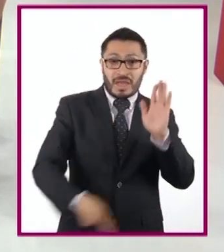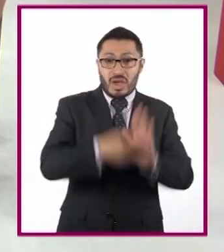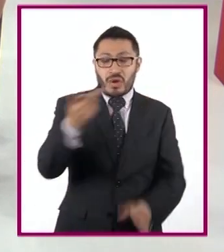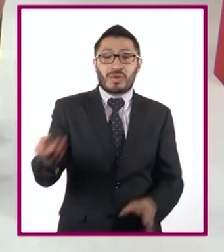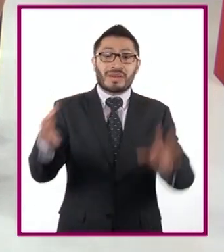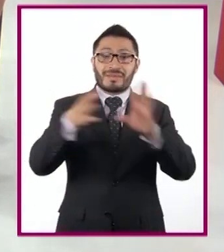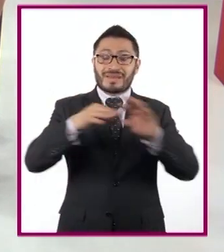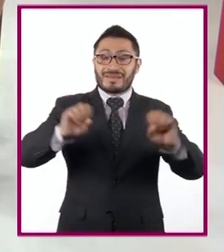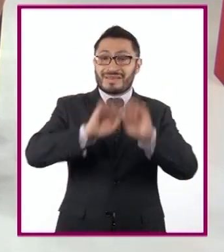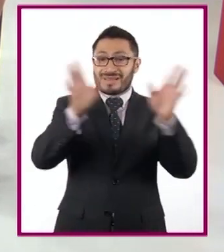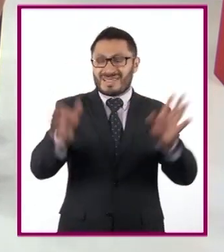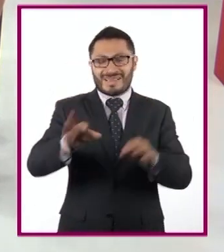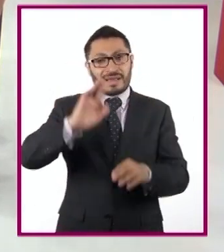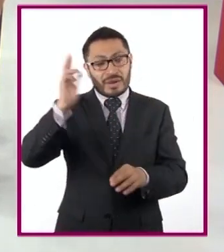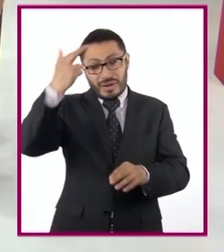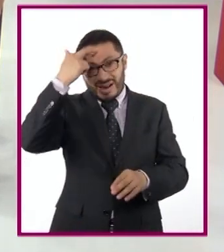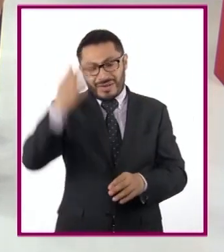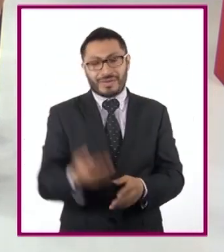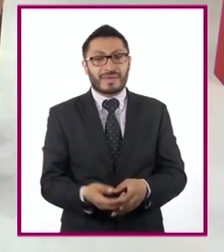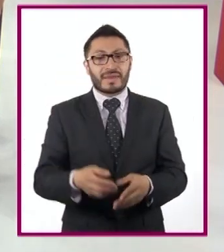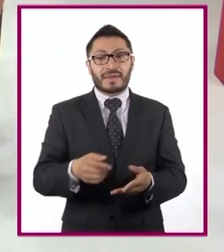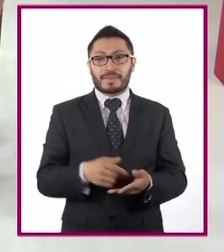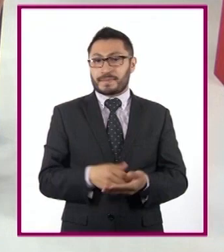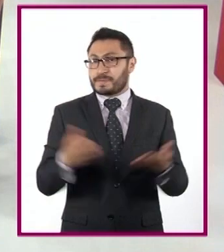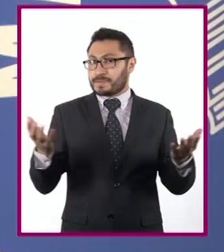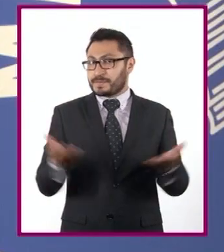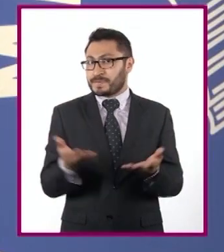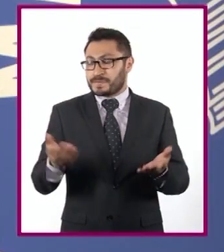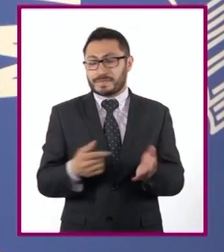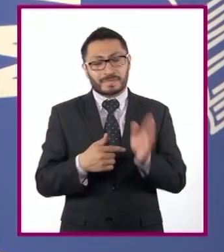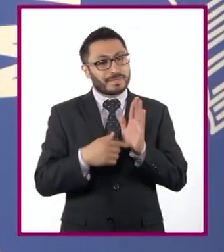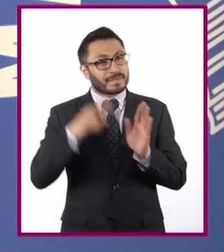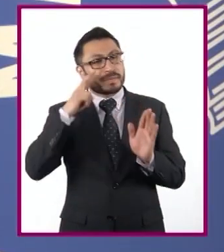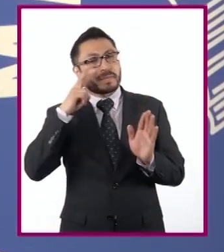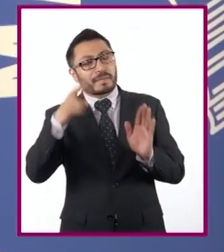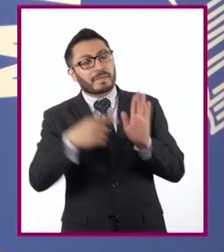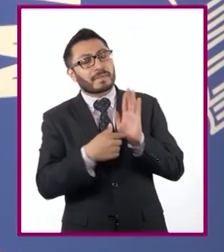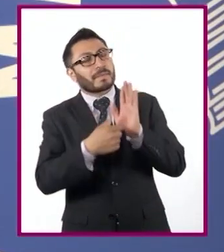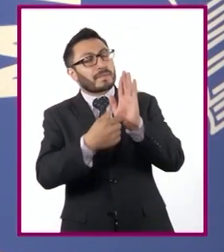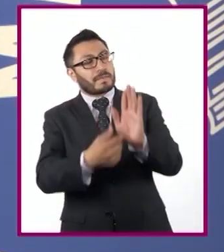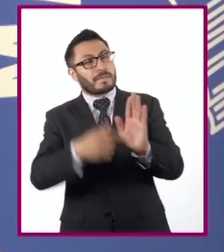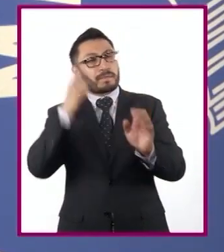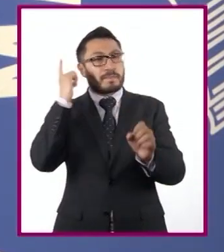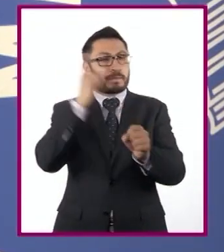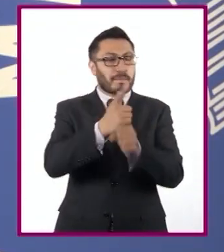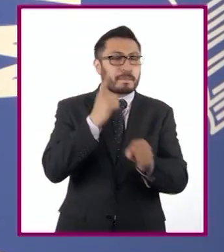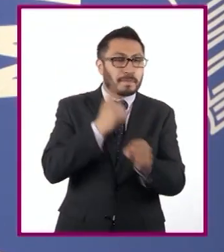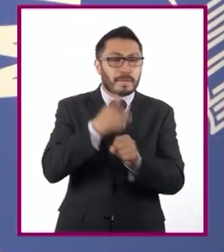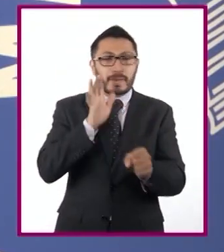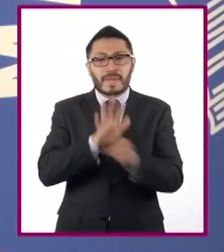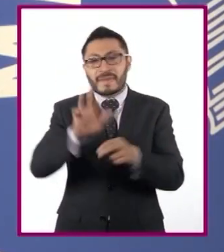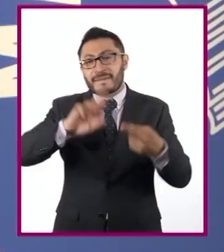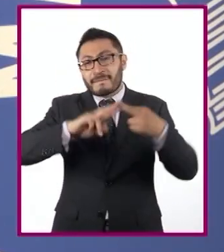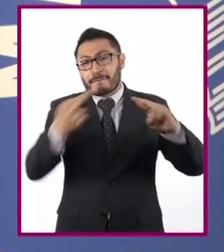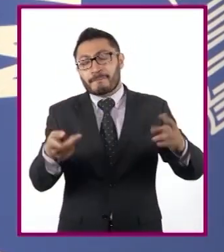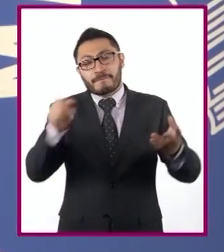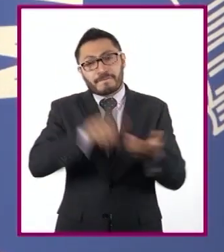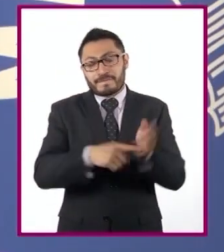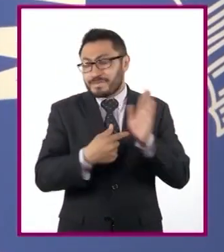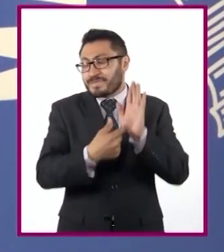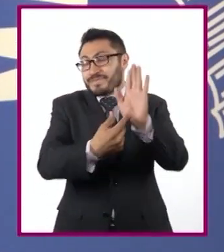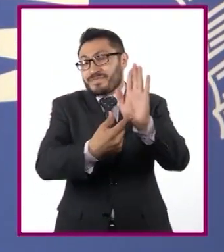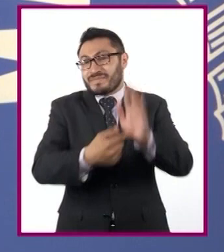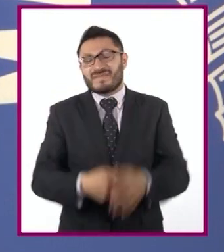hemos aprendido, llevemos a cabo lo siguiente. Observen la imagen e identifiquen qué recursos están